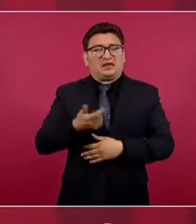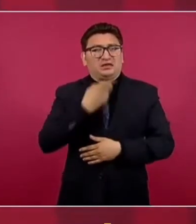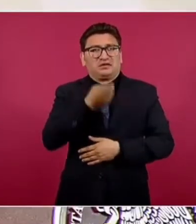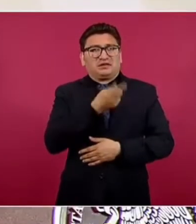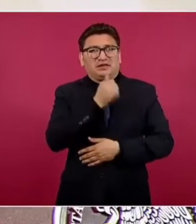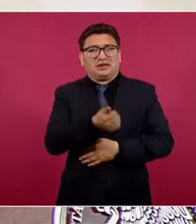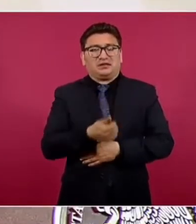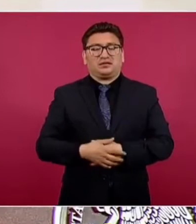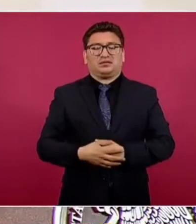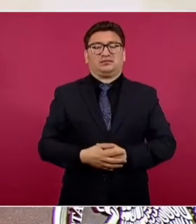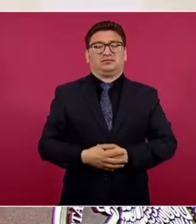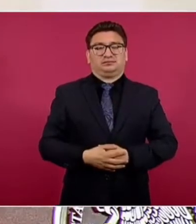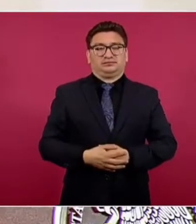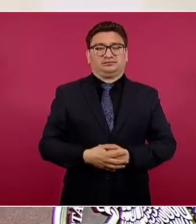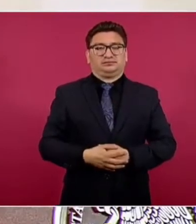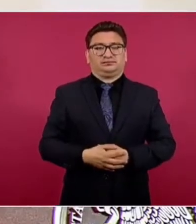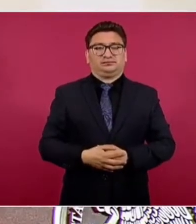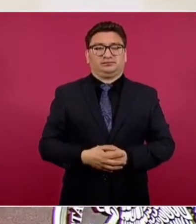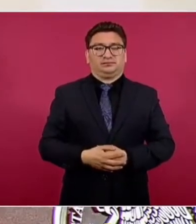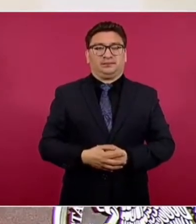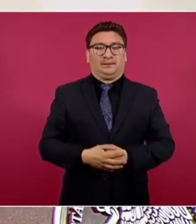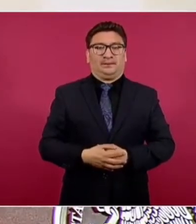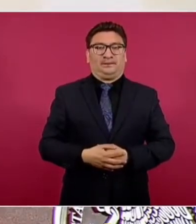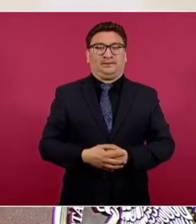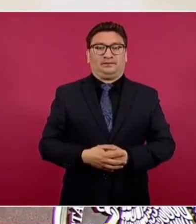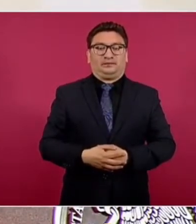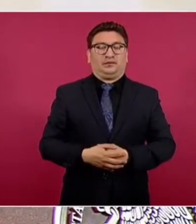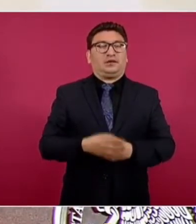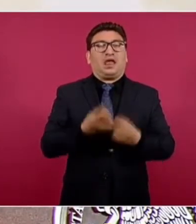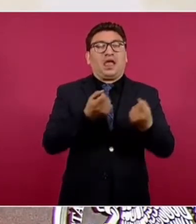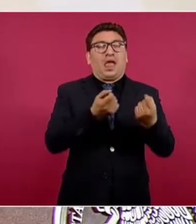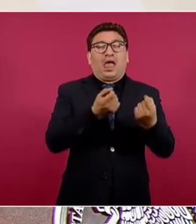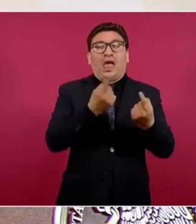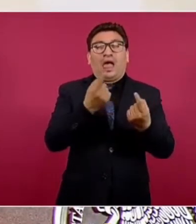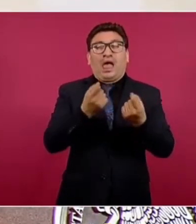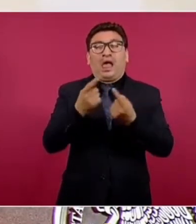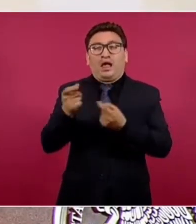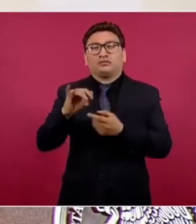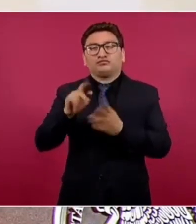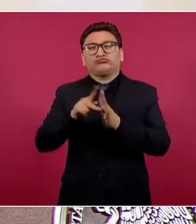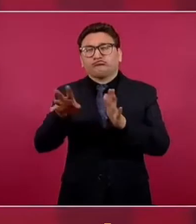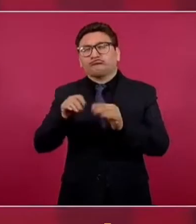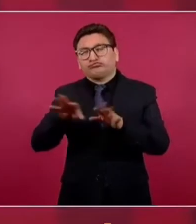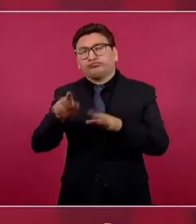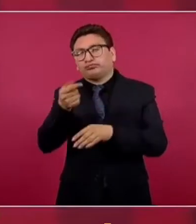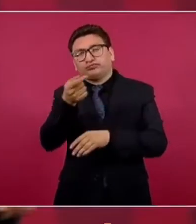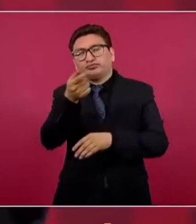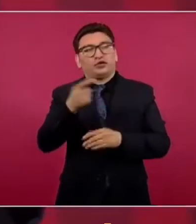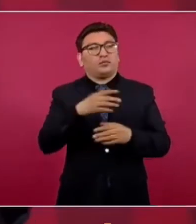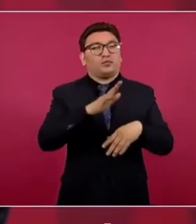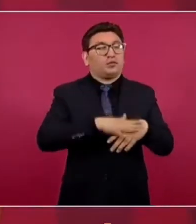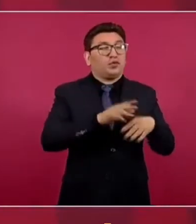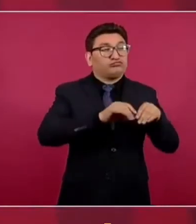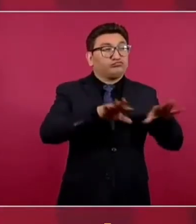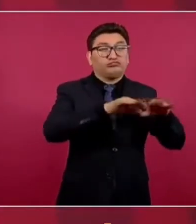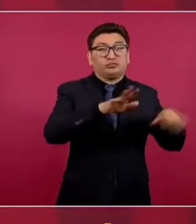en la información, con honrosas excepciones. No se habla de eso. Fue